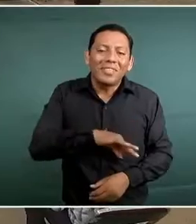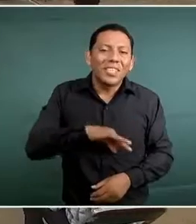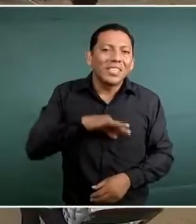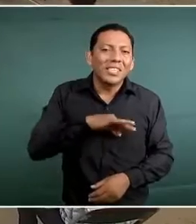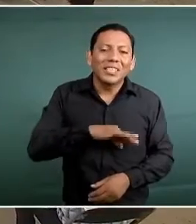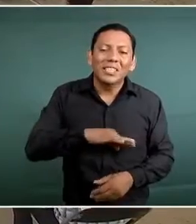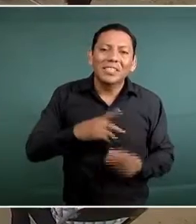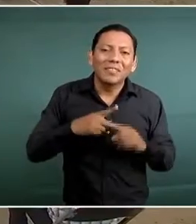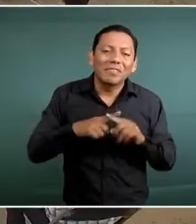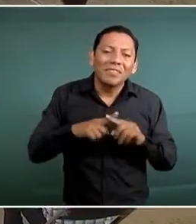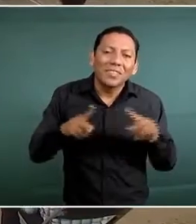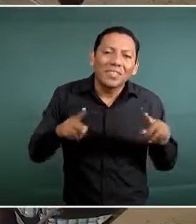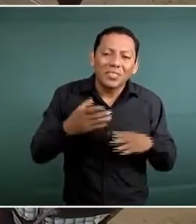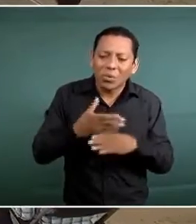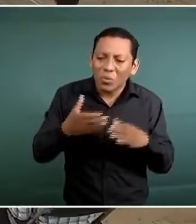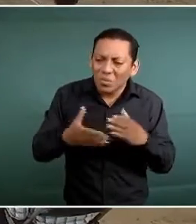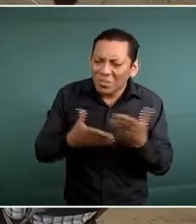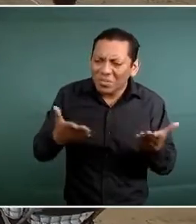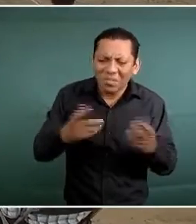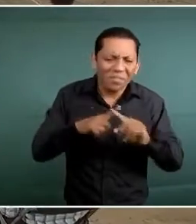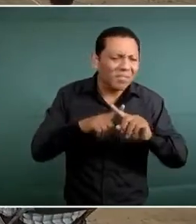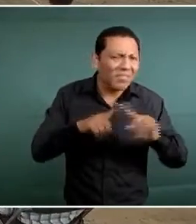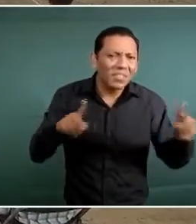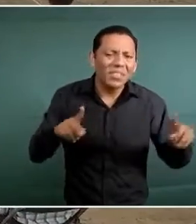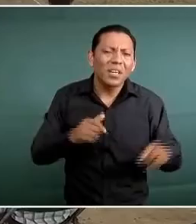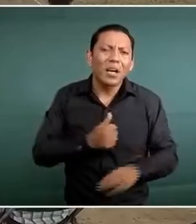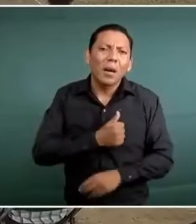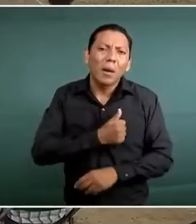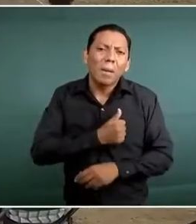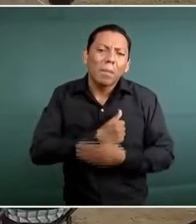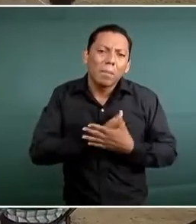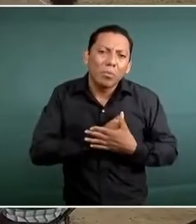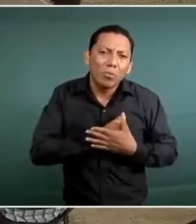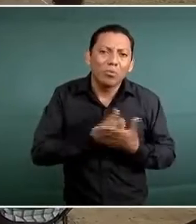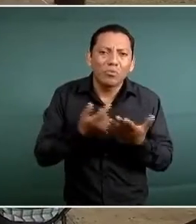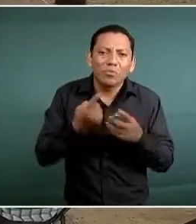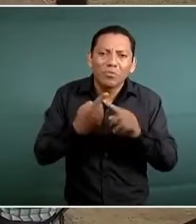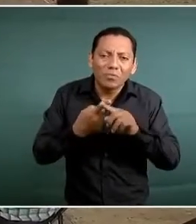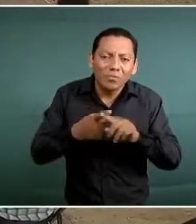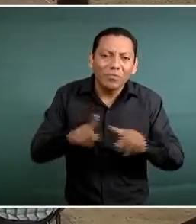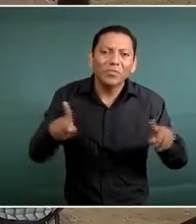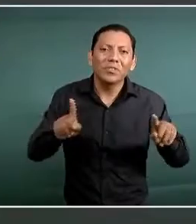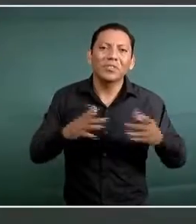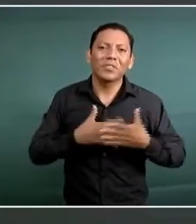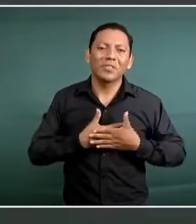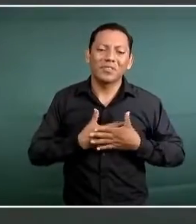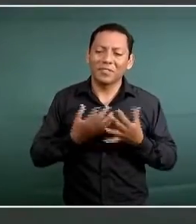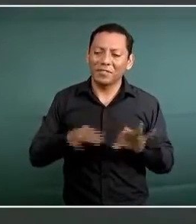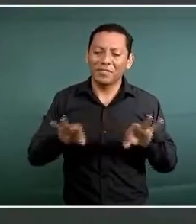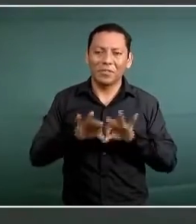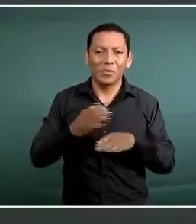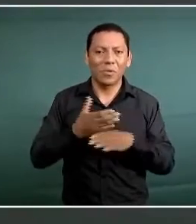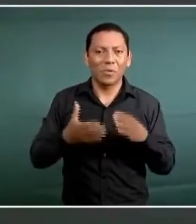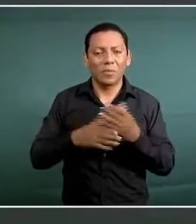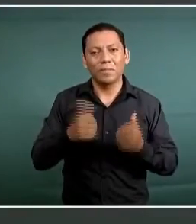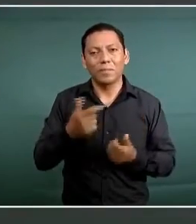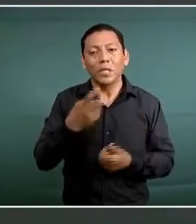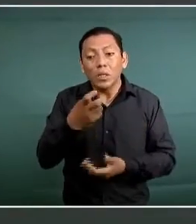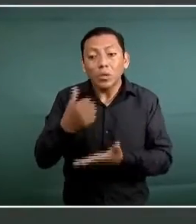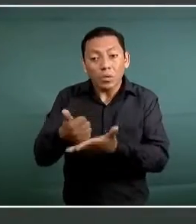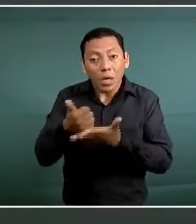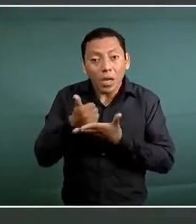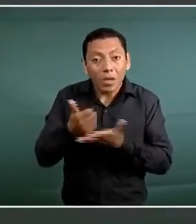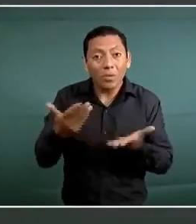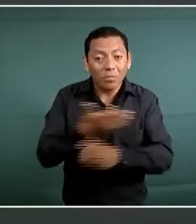con lo material del amor es otra cosa entonces eso nos ayuda